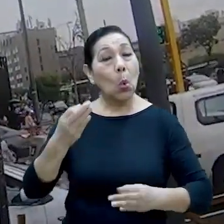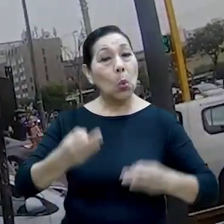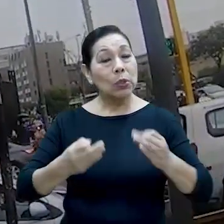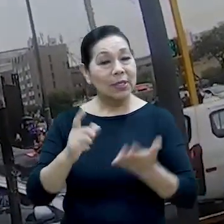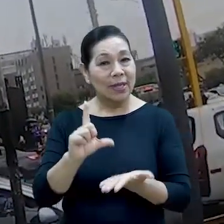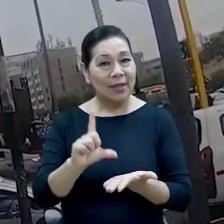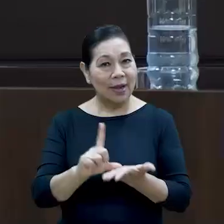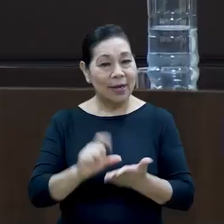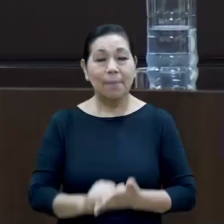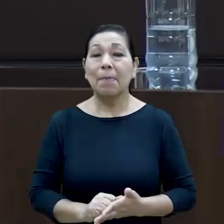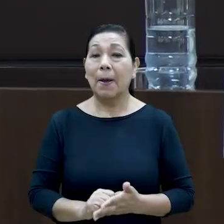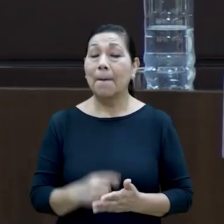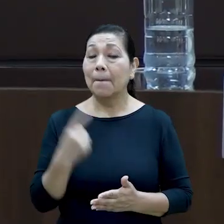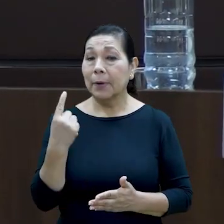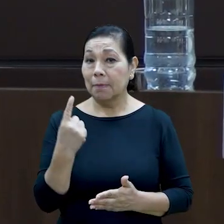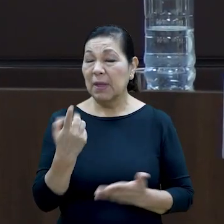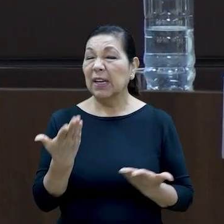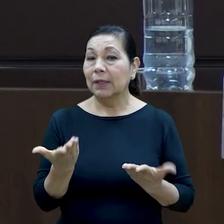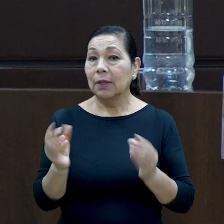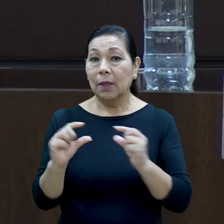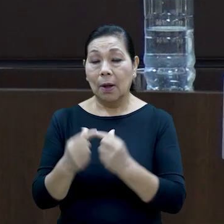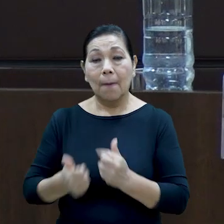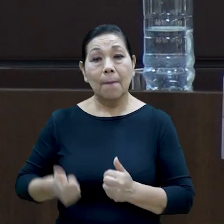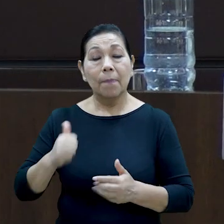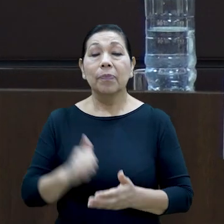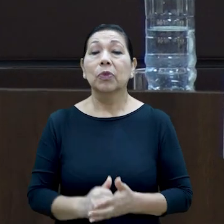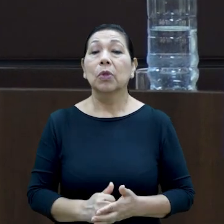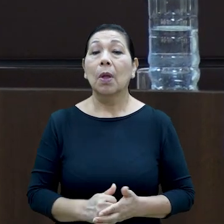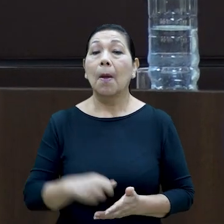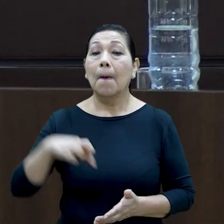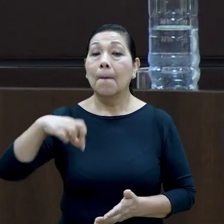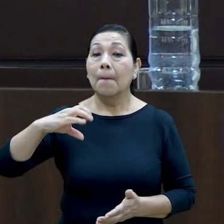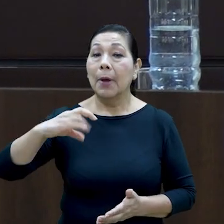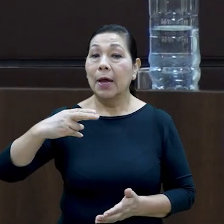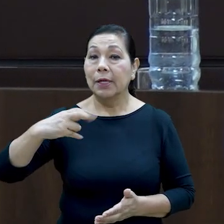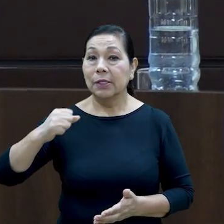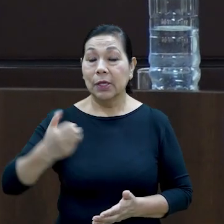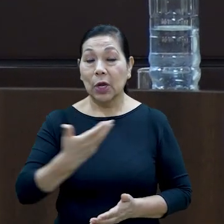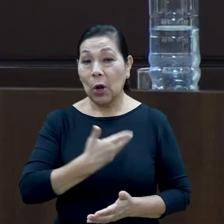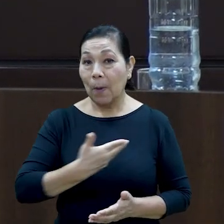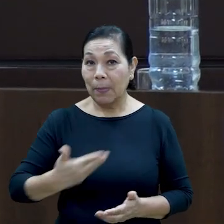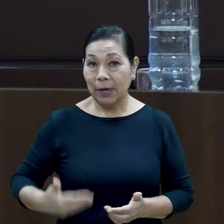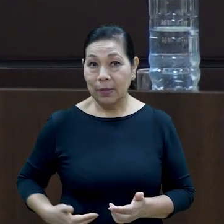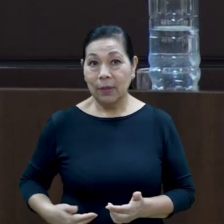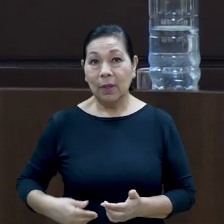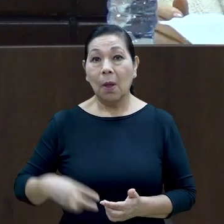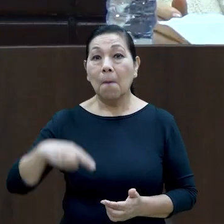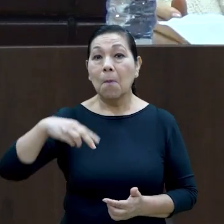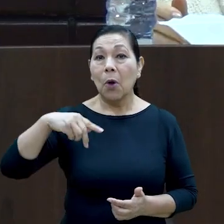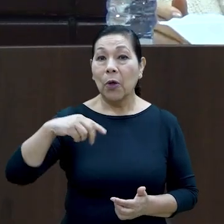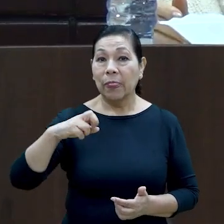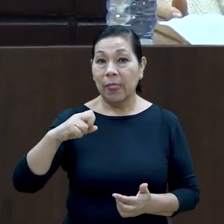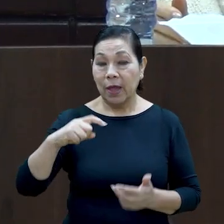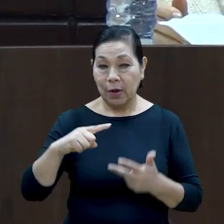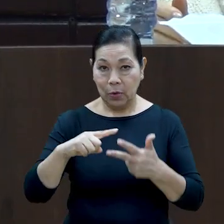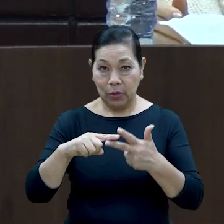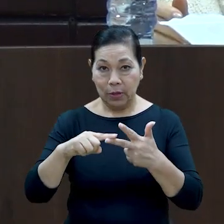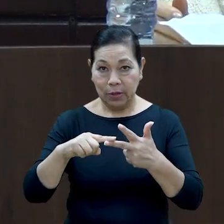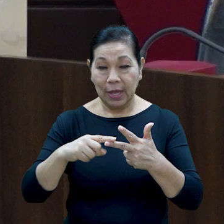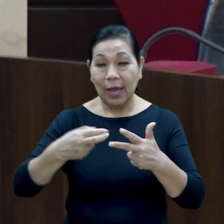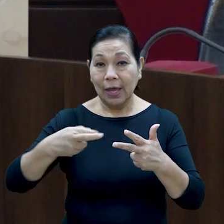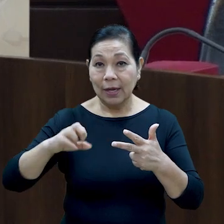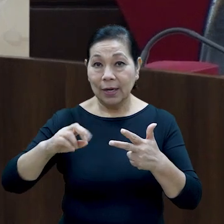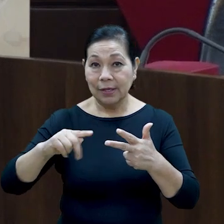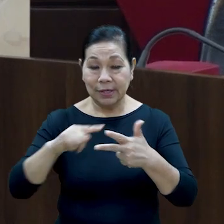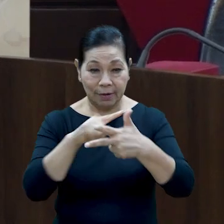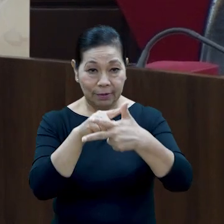de Justicia de Lima. La Sala Primera, integrada por los magistrados Luz Pacheco Serga, presidenta, Manuel Monteagudo Valdés y